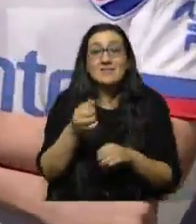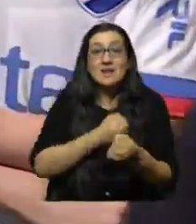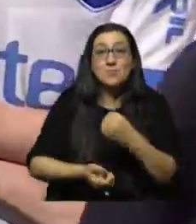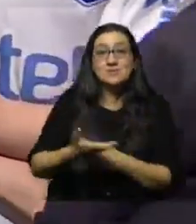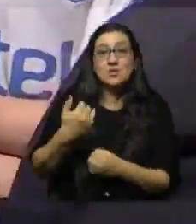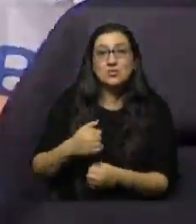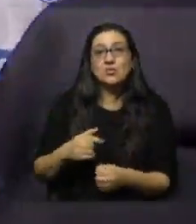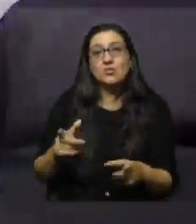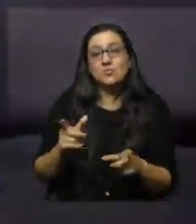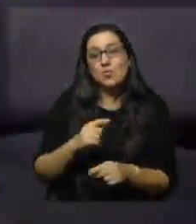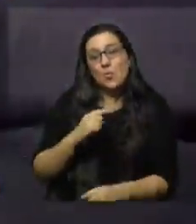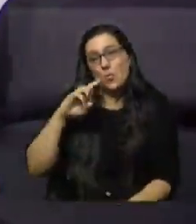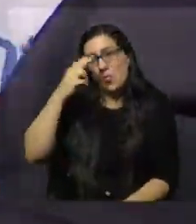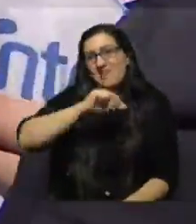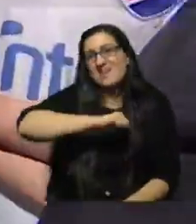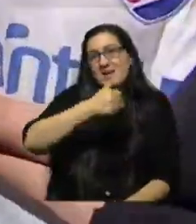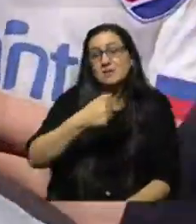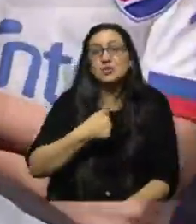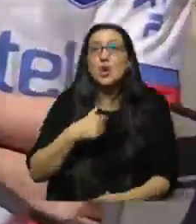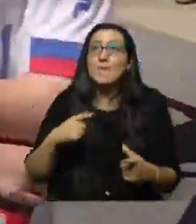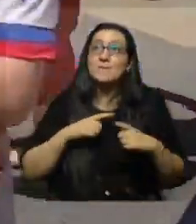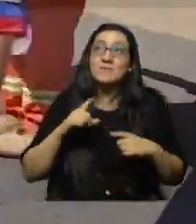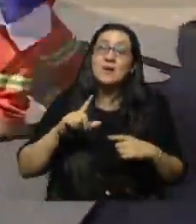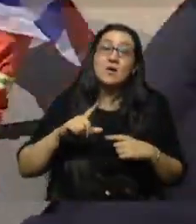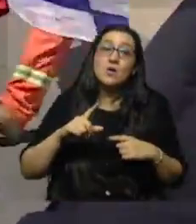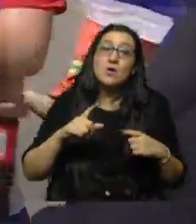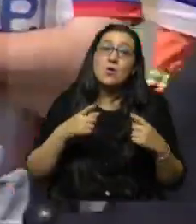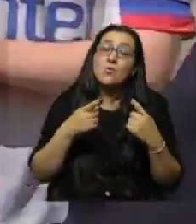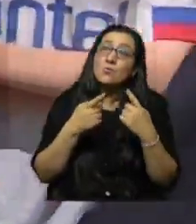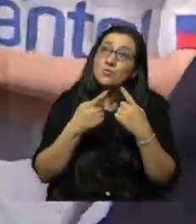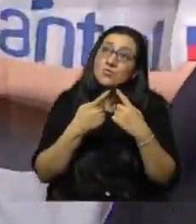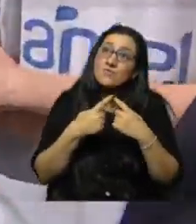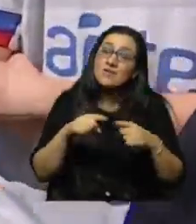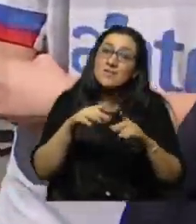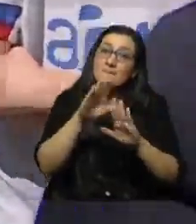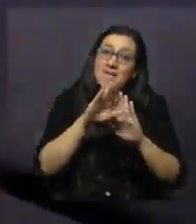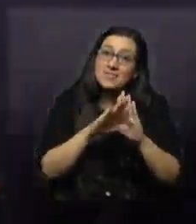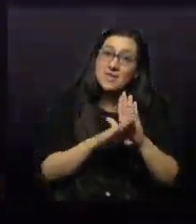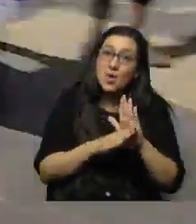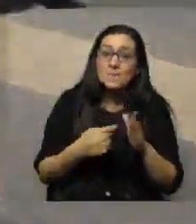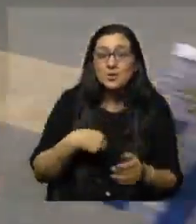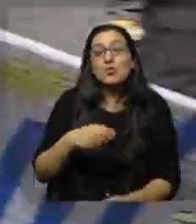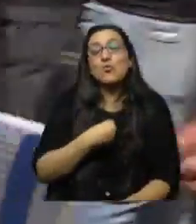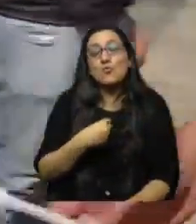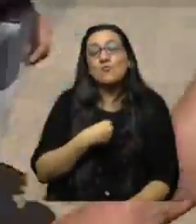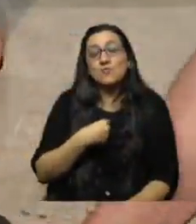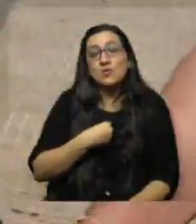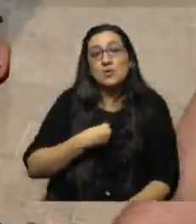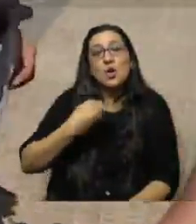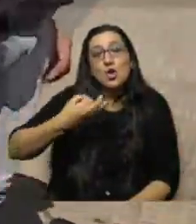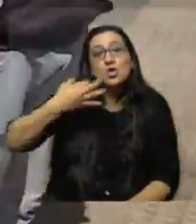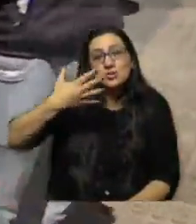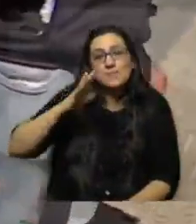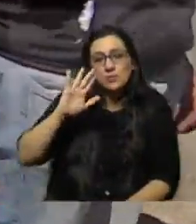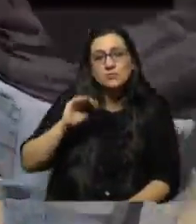Uruguay? Para mí ganamos. Yo me esperaba otra cosa, capaz de tornado, otro planteo, pero confío plenamente en los conceptos del tornado.